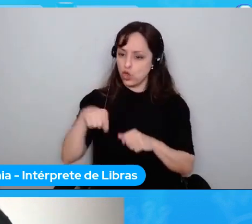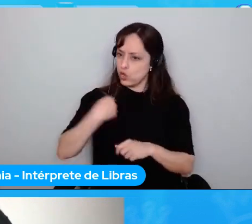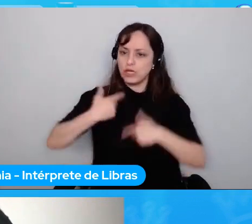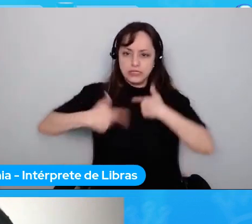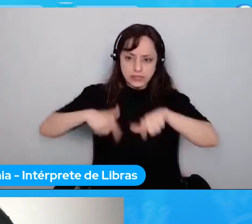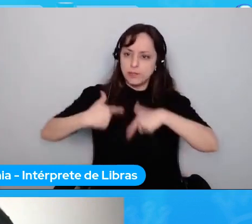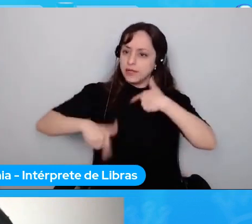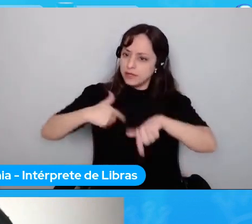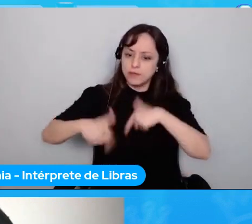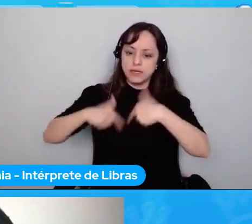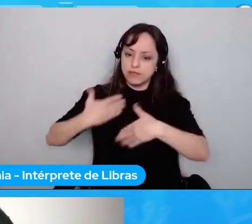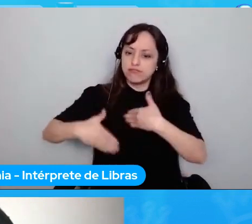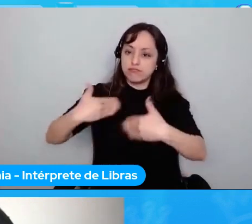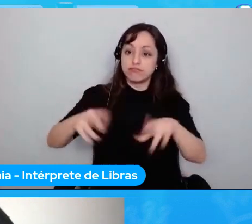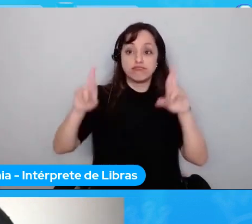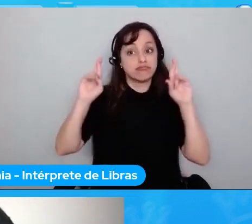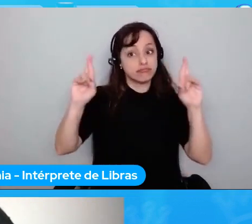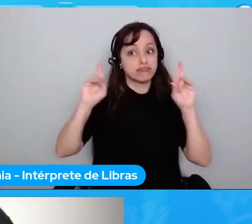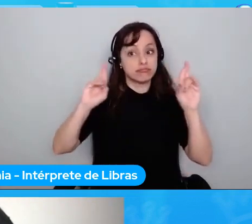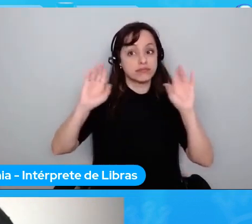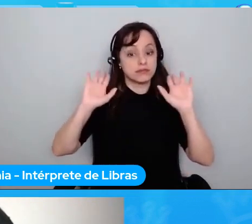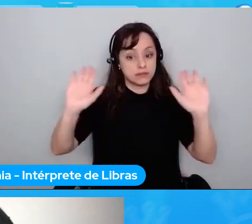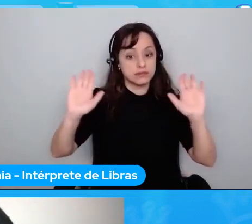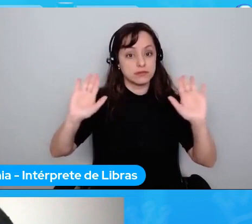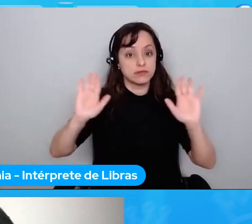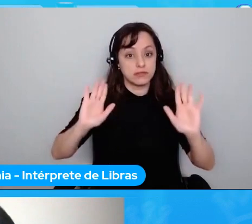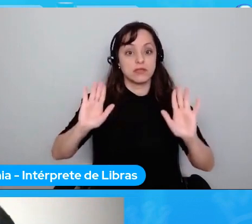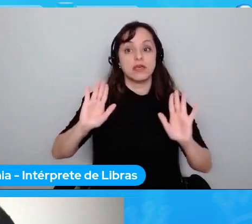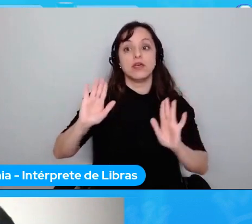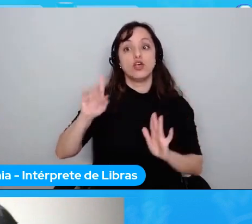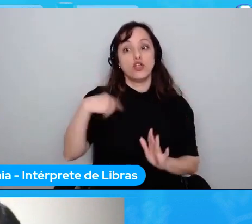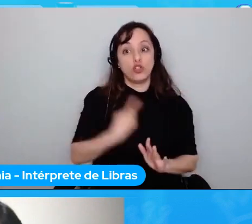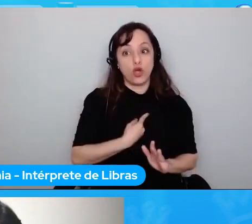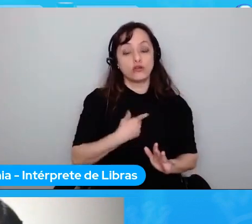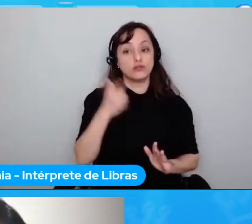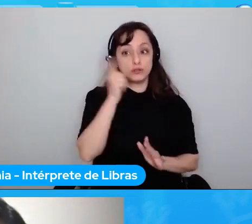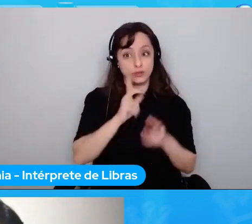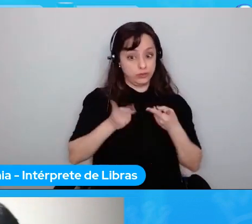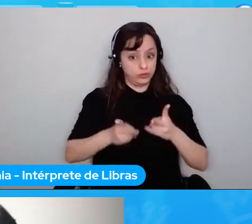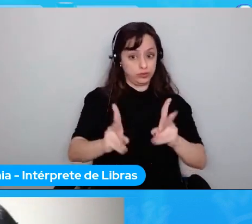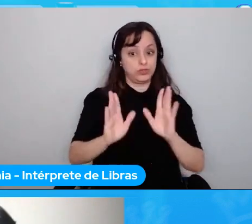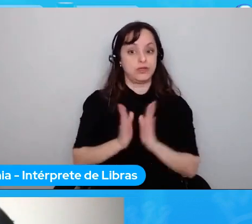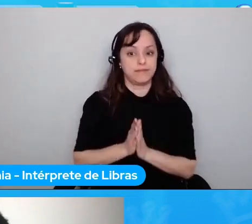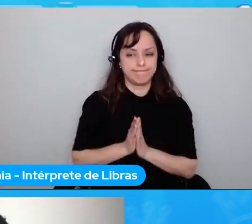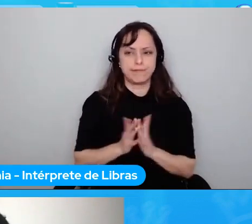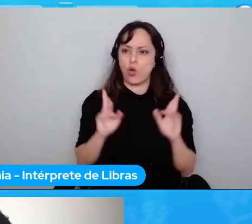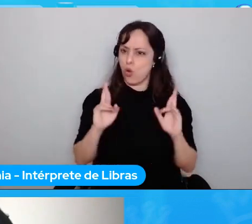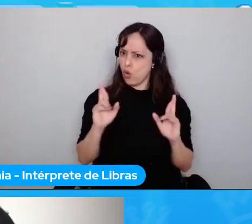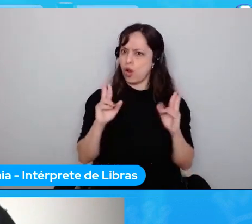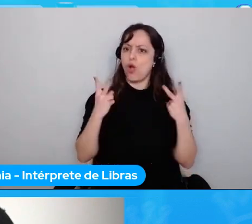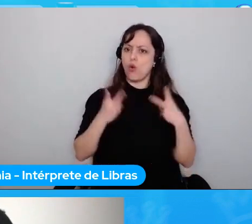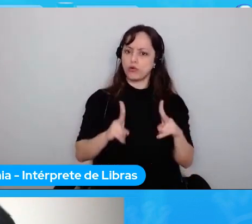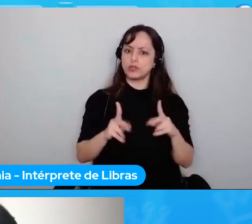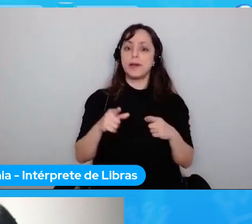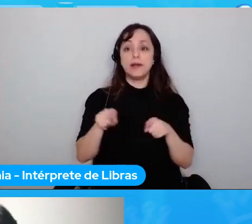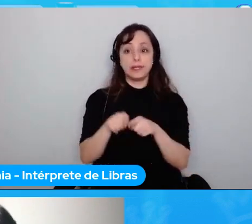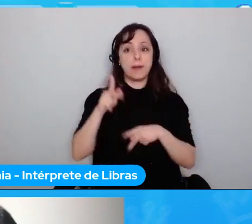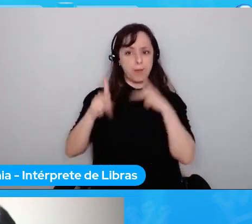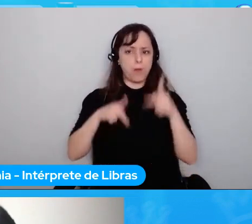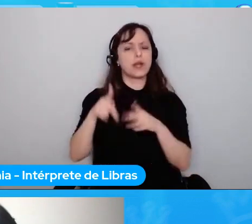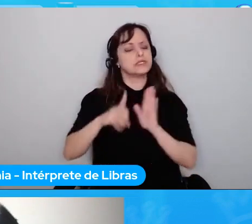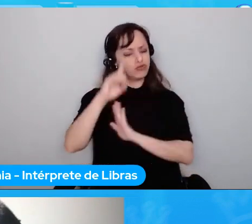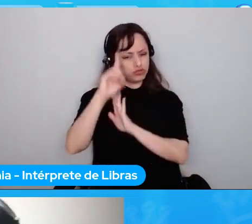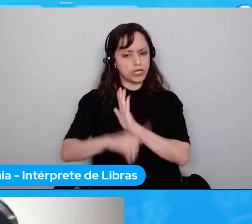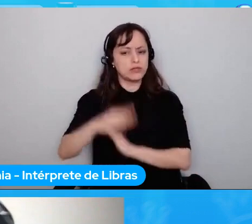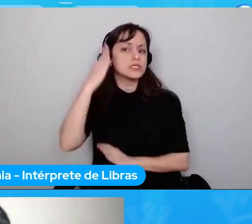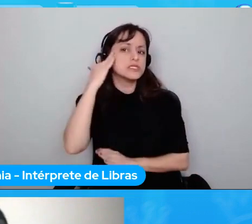estamos sobre la marcha y ojalá no decaiga ese ímpetu que hay actualmente. Ojalá no, porque es muy interesante y la población obviamente tiene derecho a saber qué es